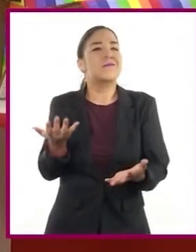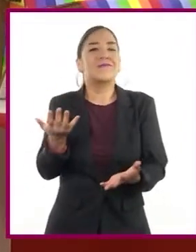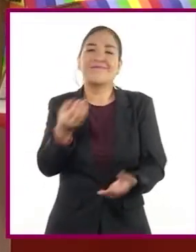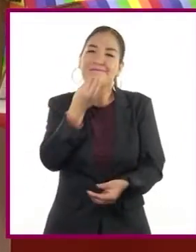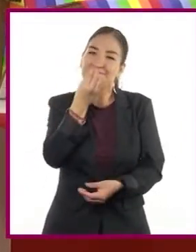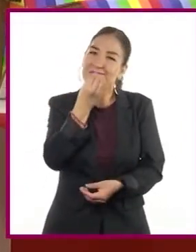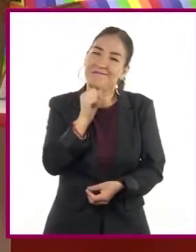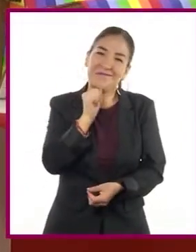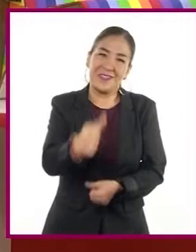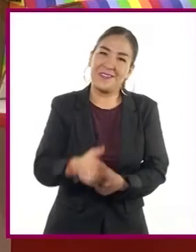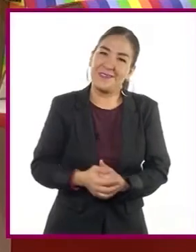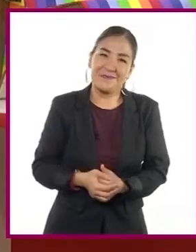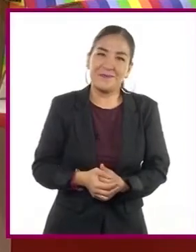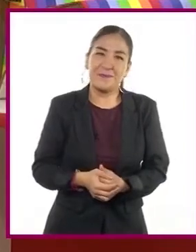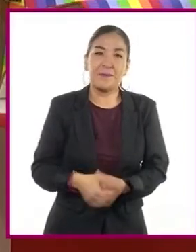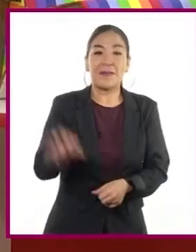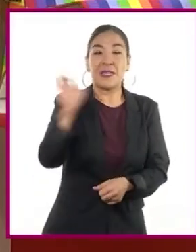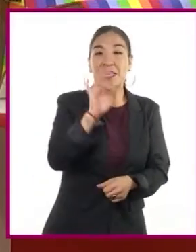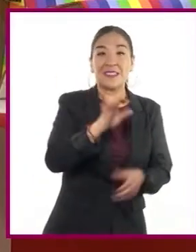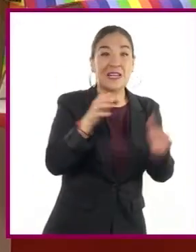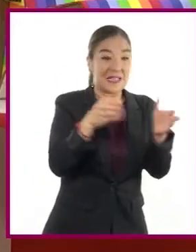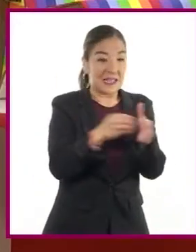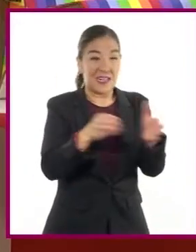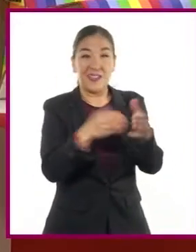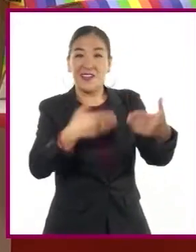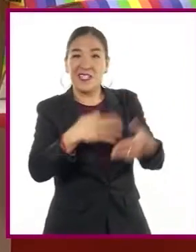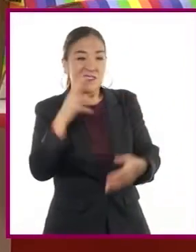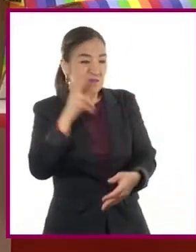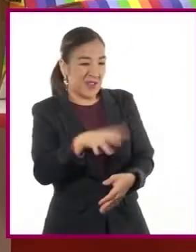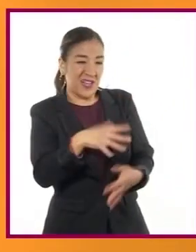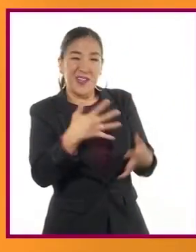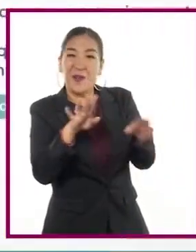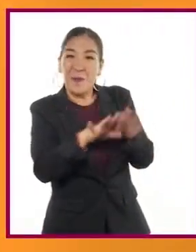come si el empaque no es atractivo.